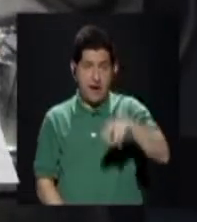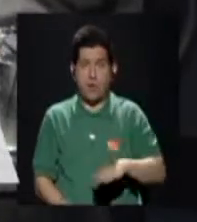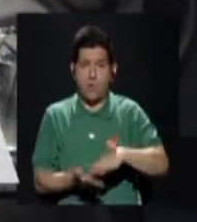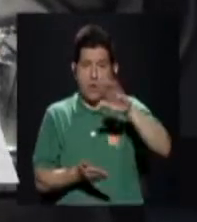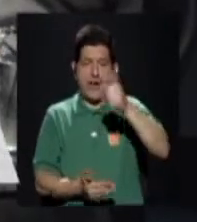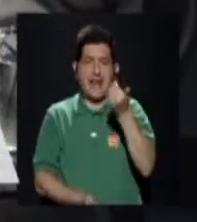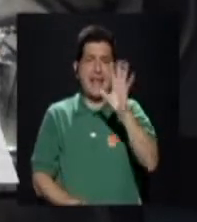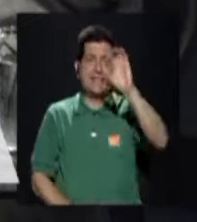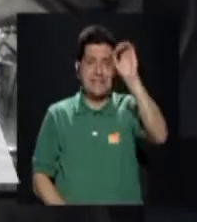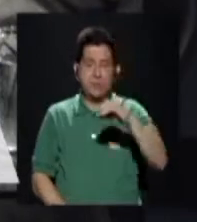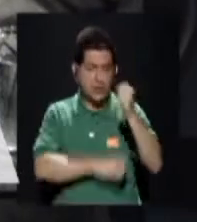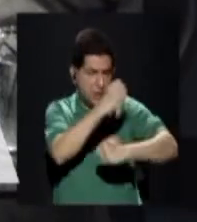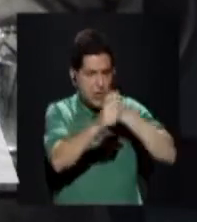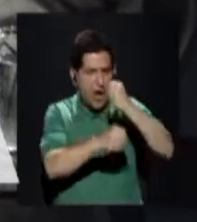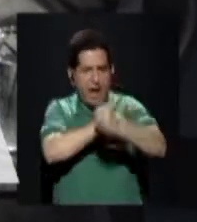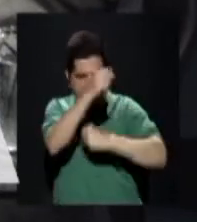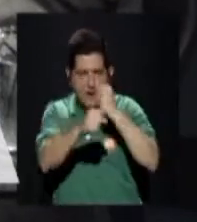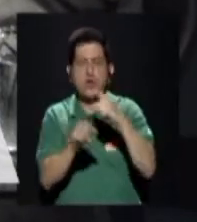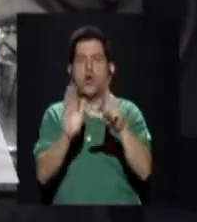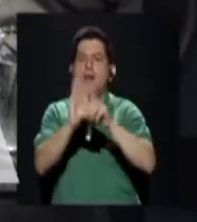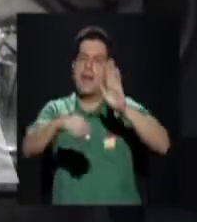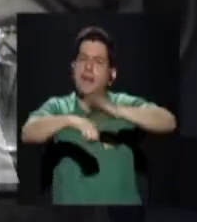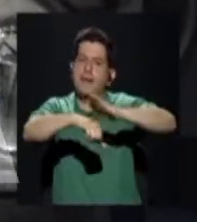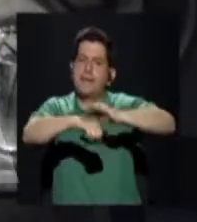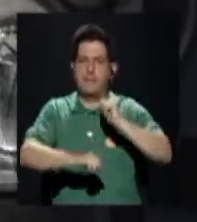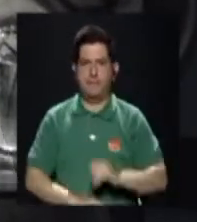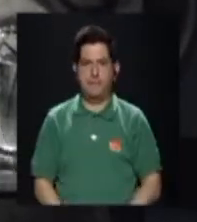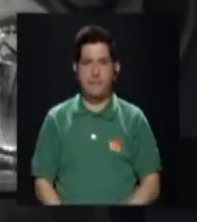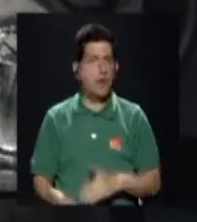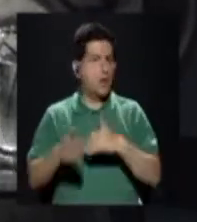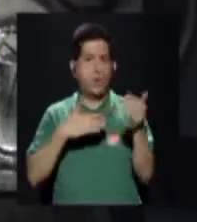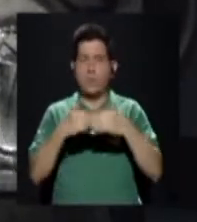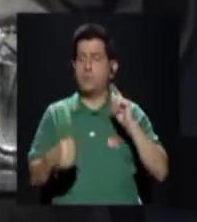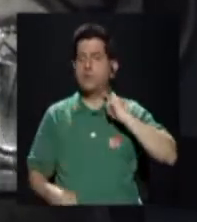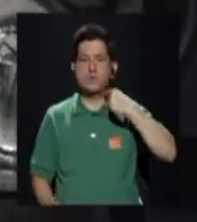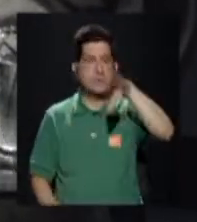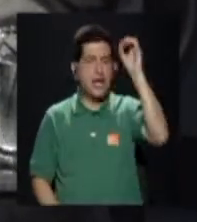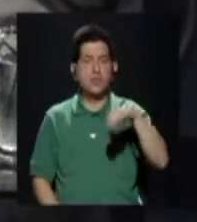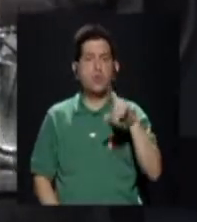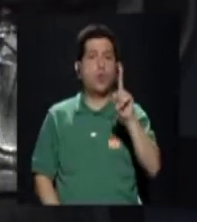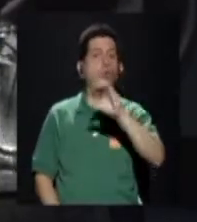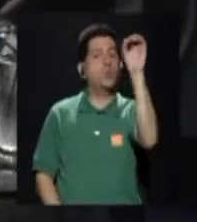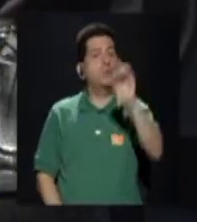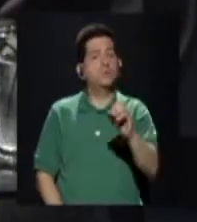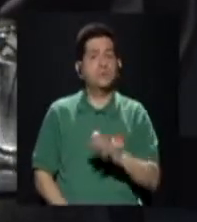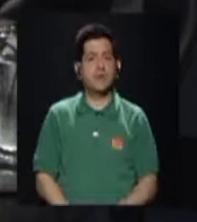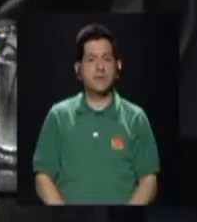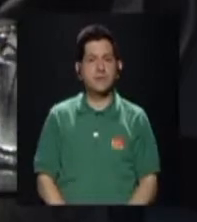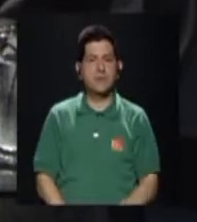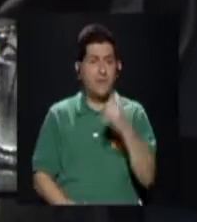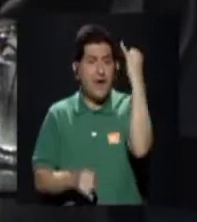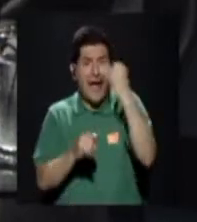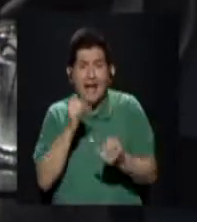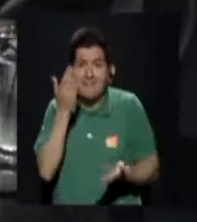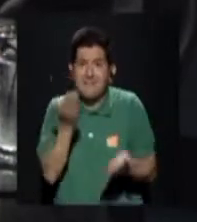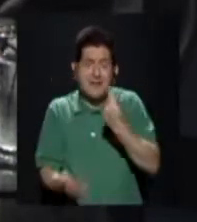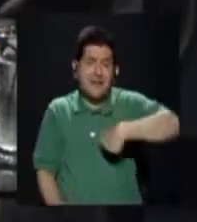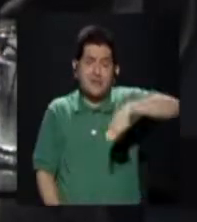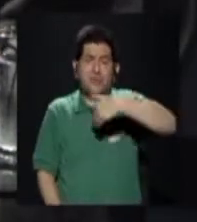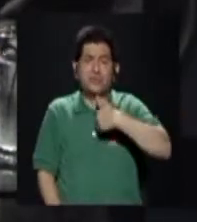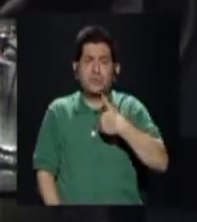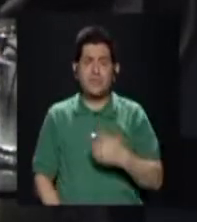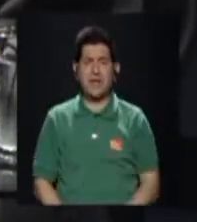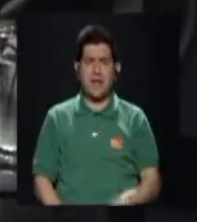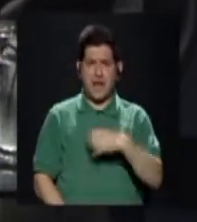hasta un 15% anual, porque la ley lo permite, aun cuando la inflación sea un 1%. Entonces, al final de cuentas, puede ser que tengamos dueños